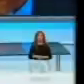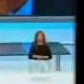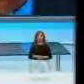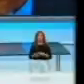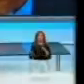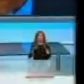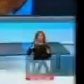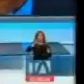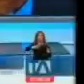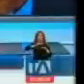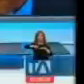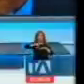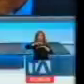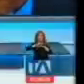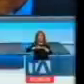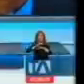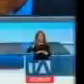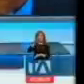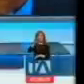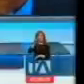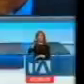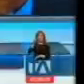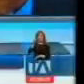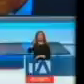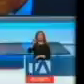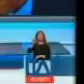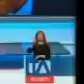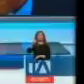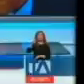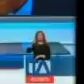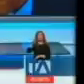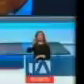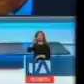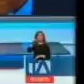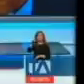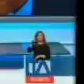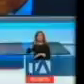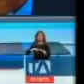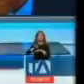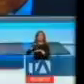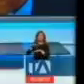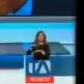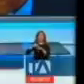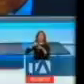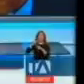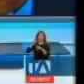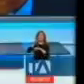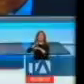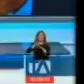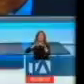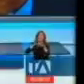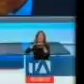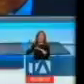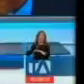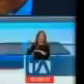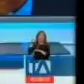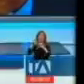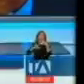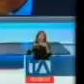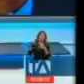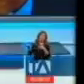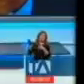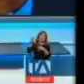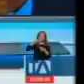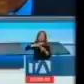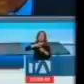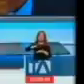El juez nacional Marco Rodríguez dictó auto de llamamiento a juicio en contra del ex superintendente de comunicación Carlos Ochoa como